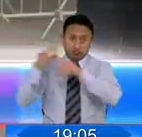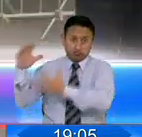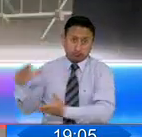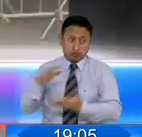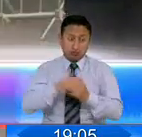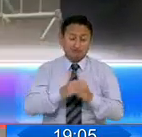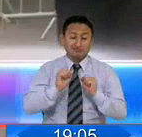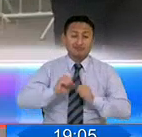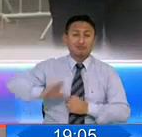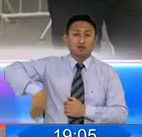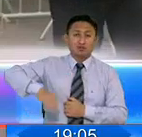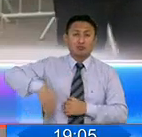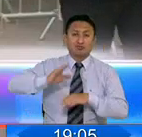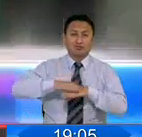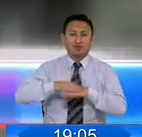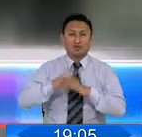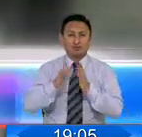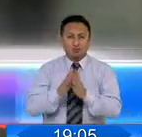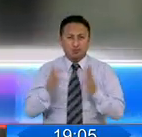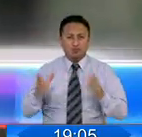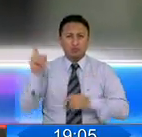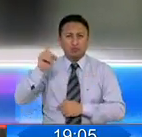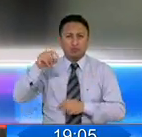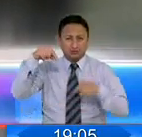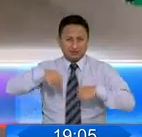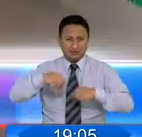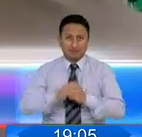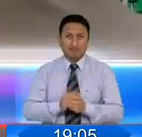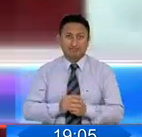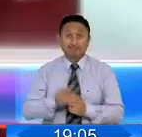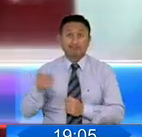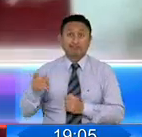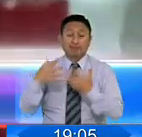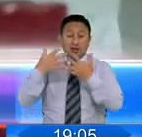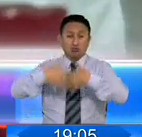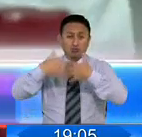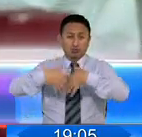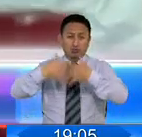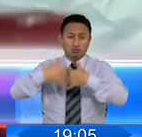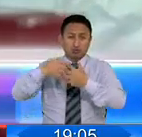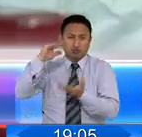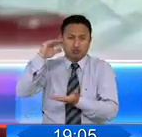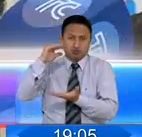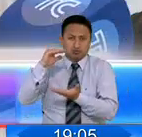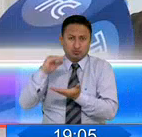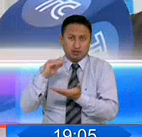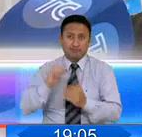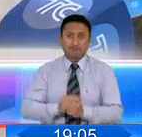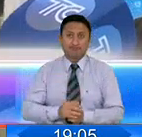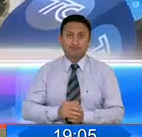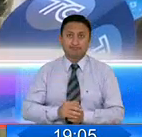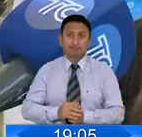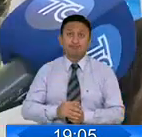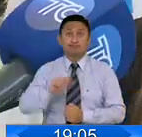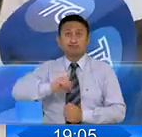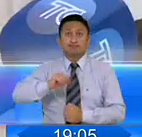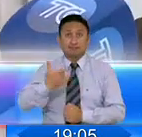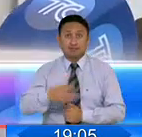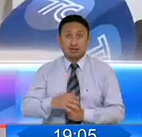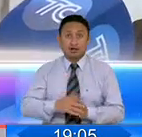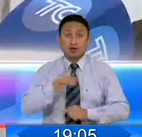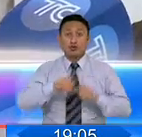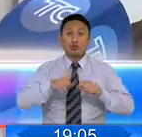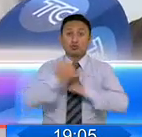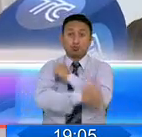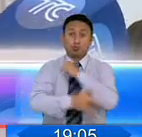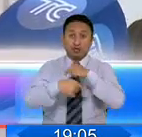retrasado por la alta demanda internacional y la limitada capacidad de producción. Hay incluso juicios planteados por algunos países